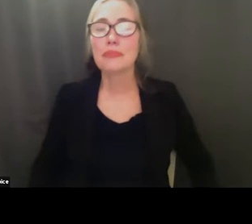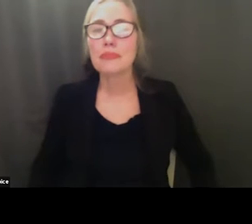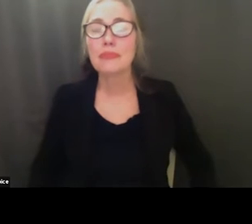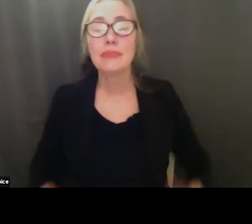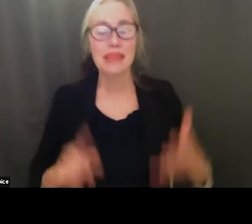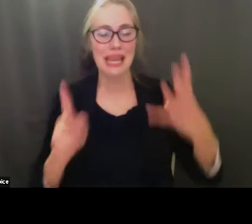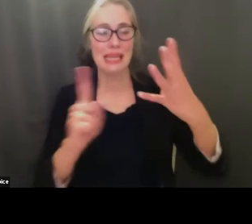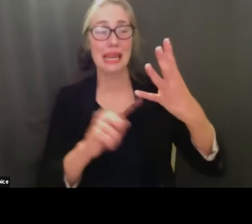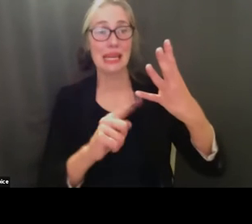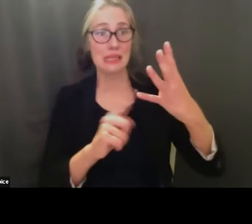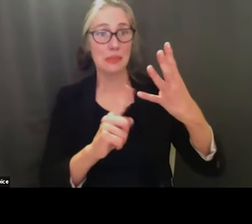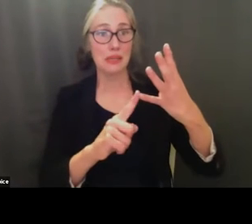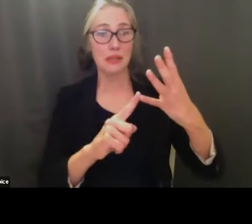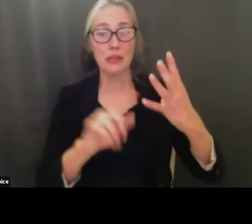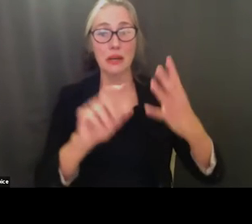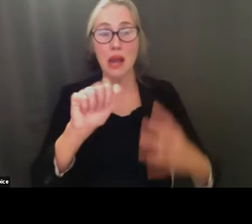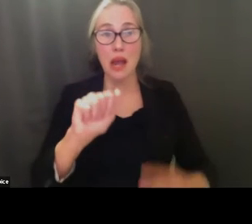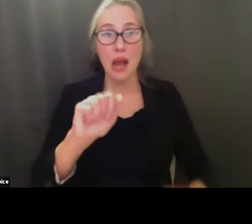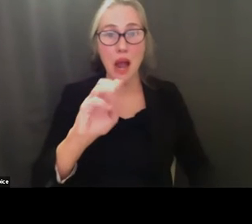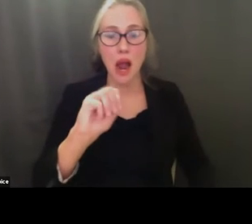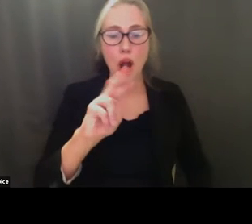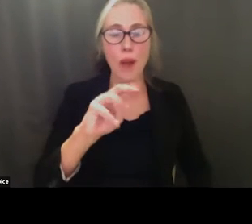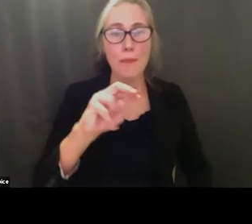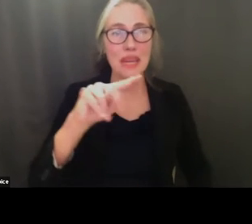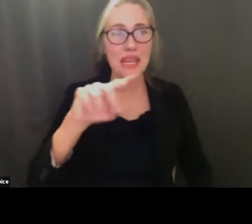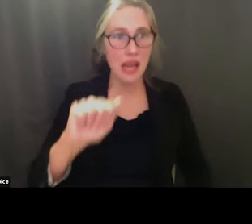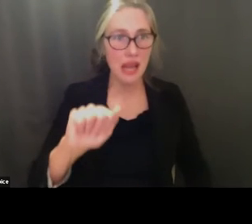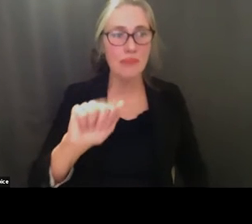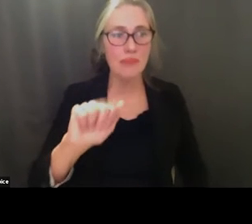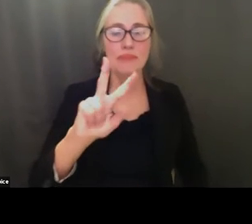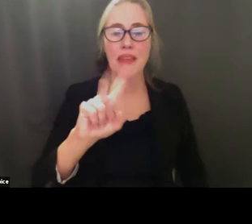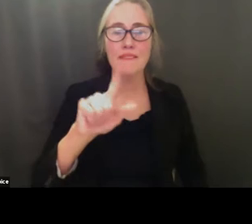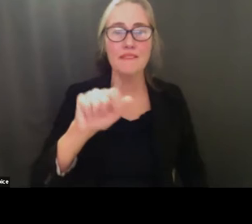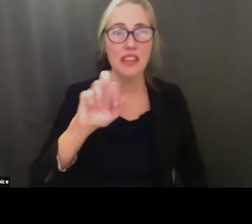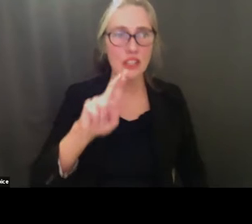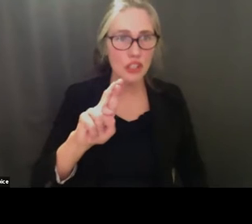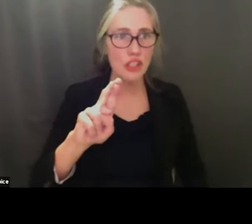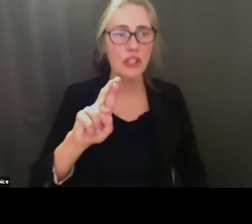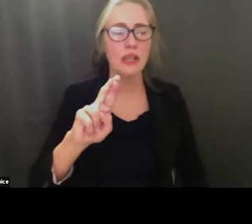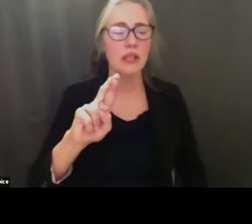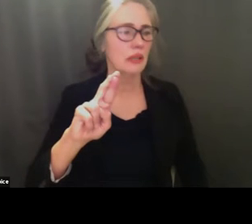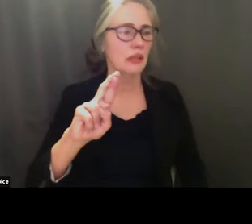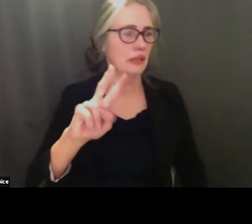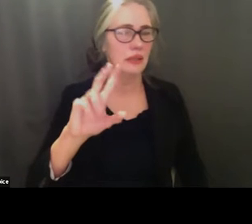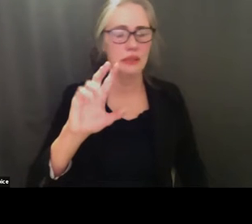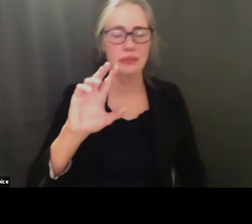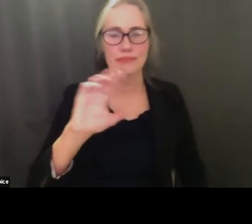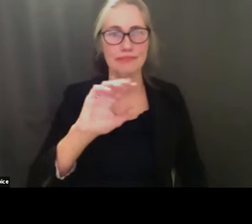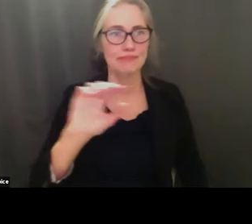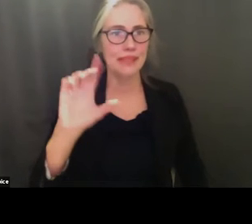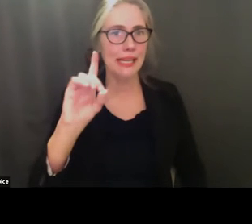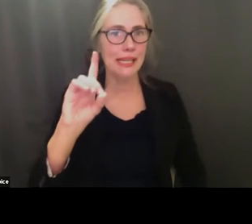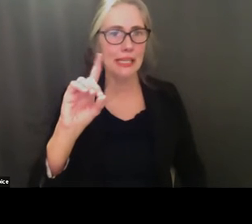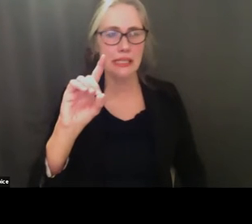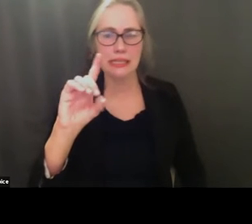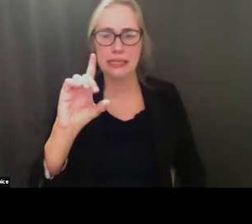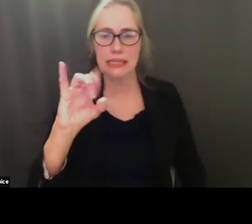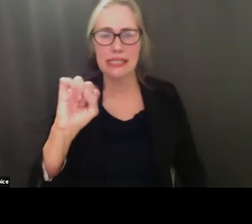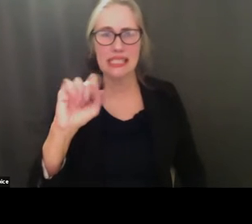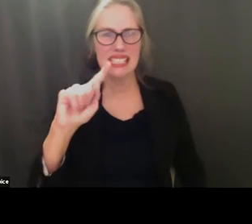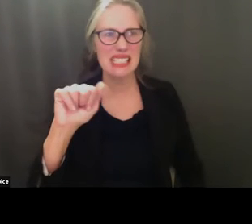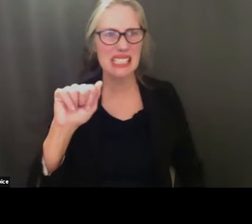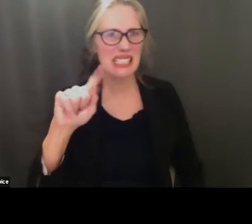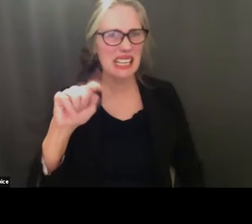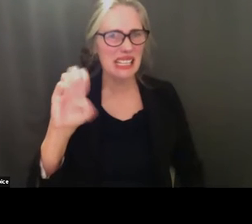Moni Due, Víctor Carmona, René Correa y Justin Shores. Vamos a pasar con Moni